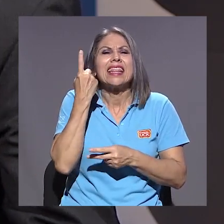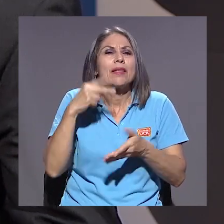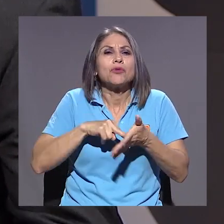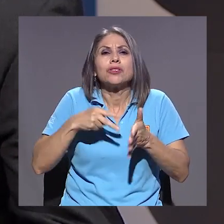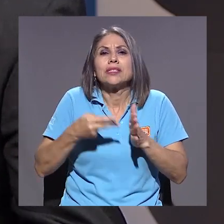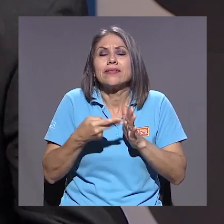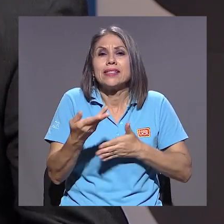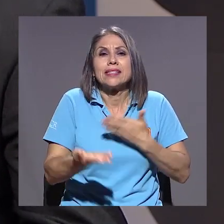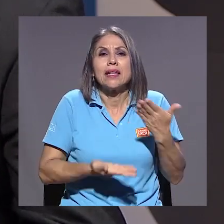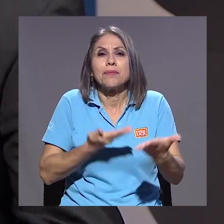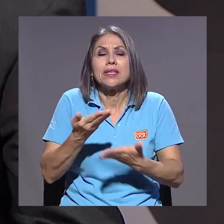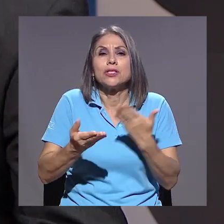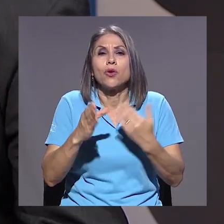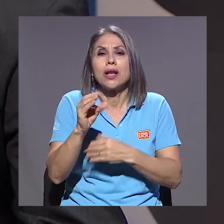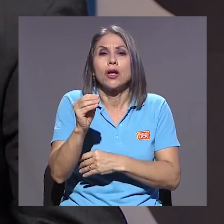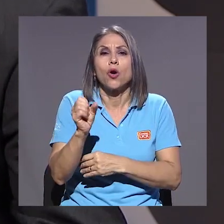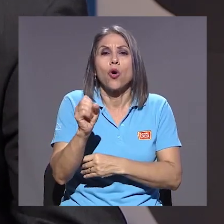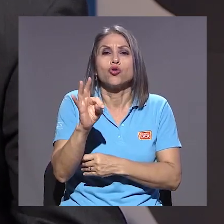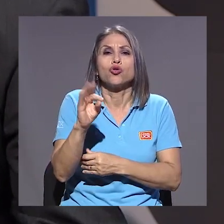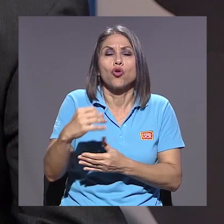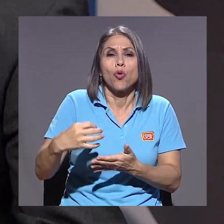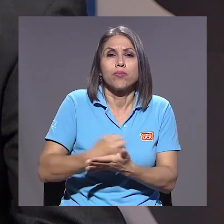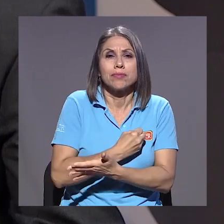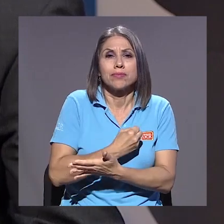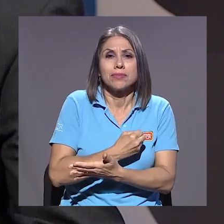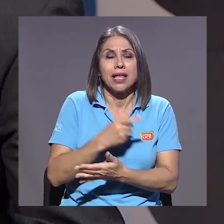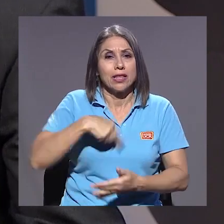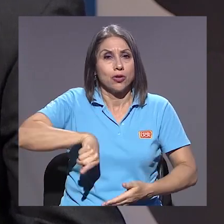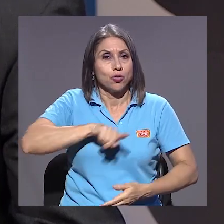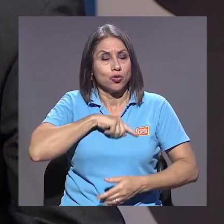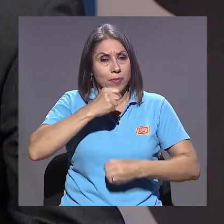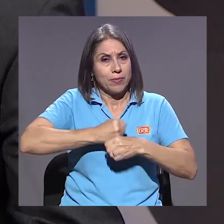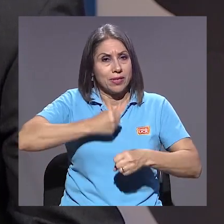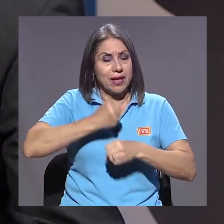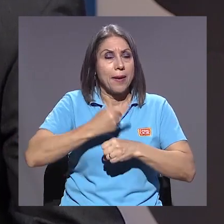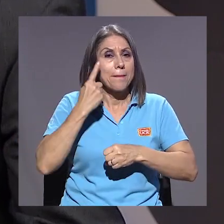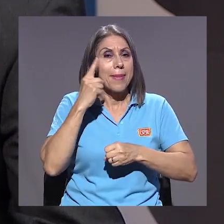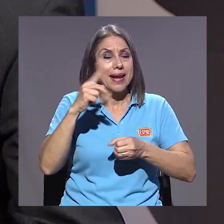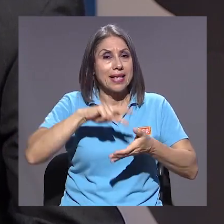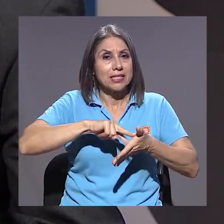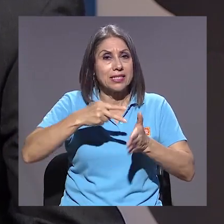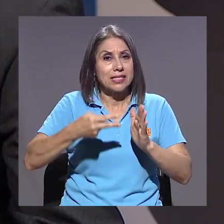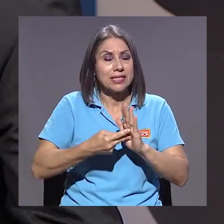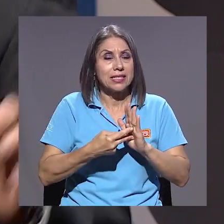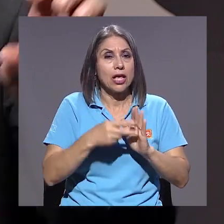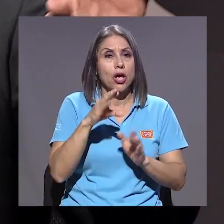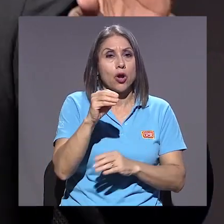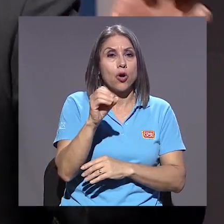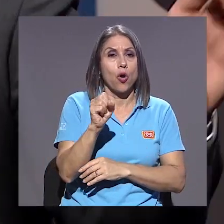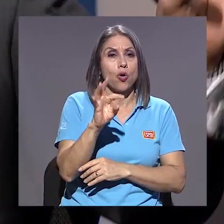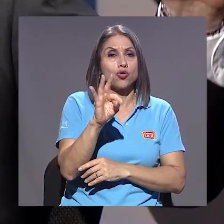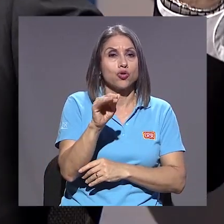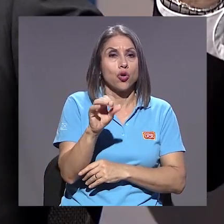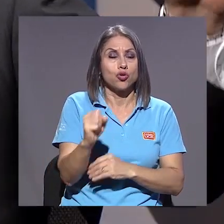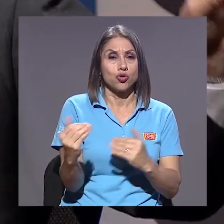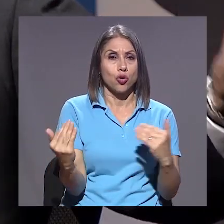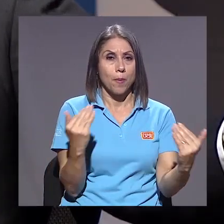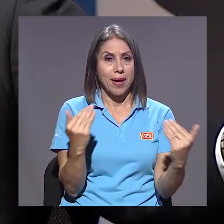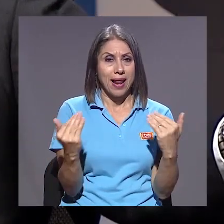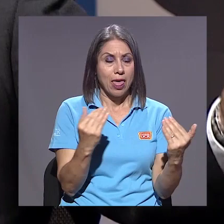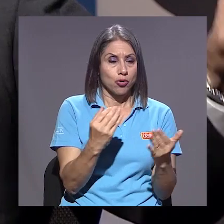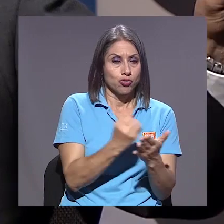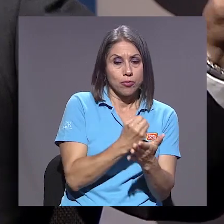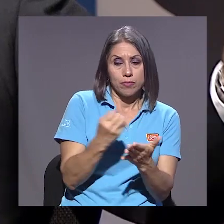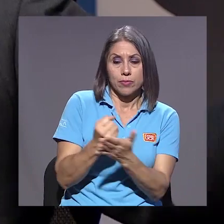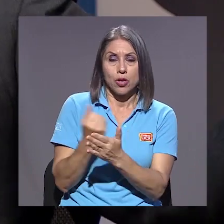eso vamos a trabajar fuertemente para definir costos comparados. ¿Cómo hacemos costos comparados? ¿Cuánto vale un